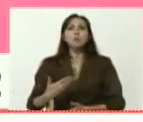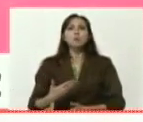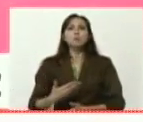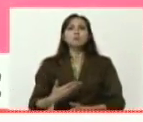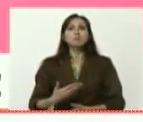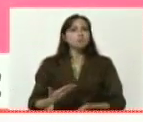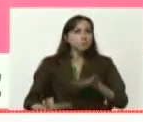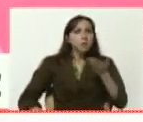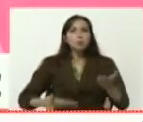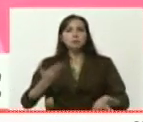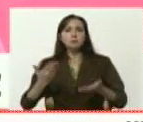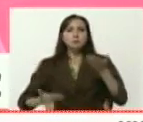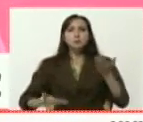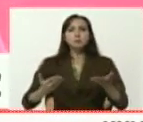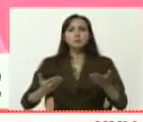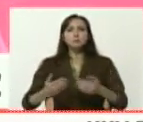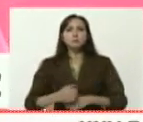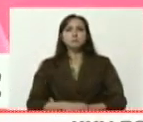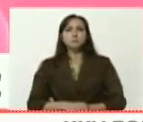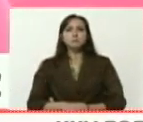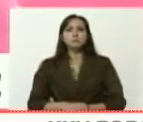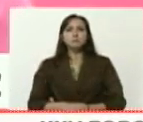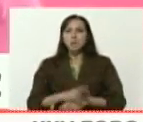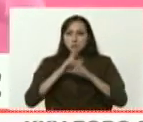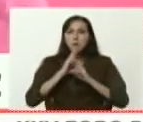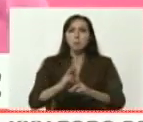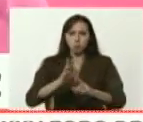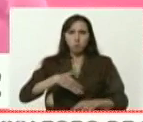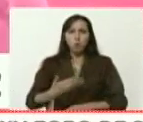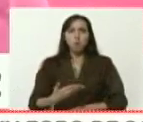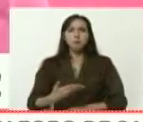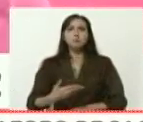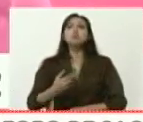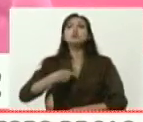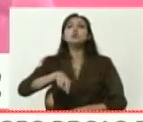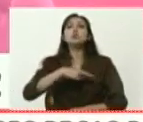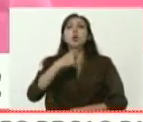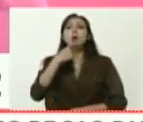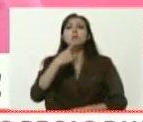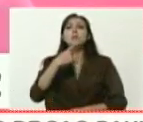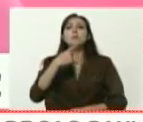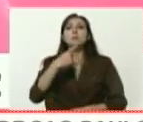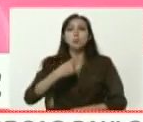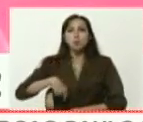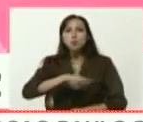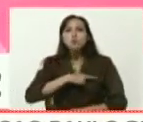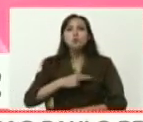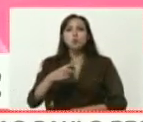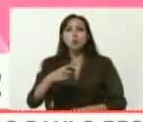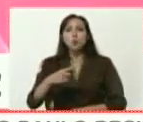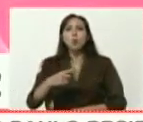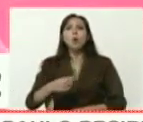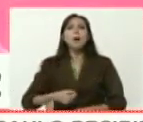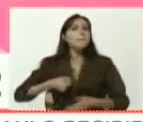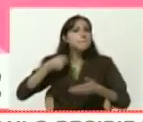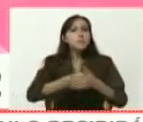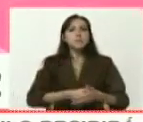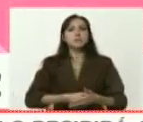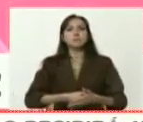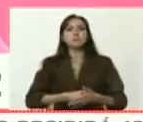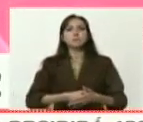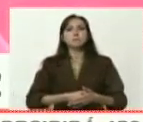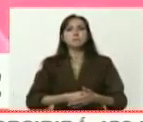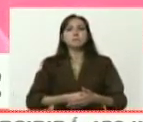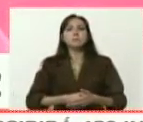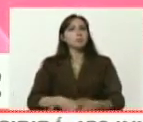cuentas, yo te diría que estamos venciendo, pero seriamente amenazados, gravemente